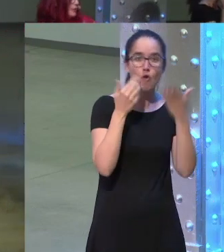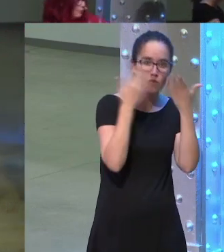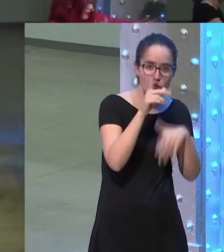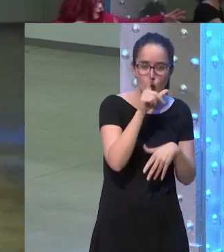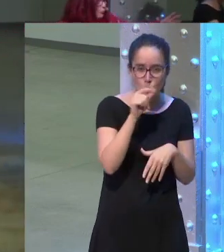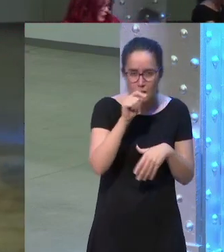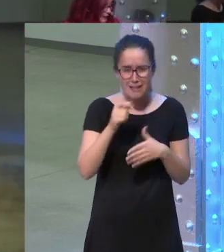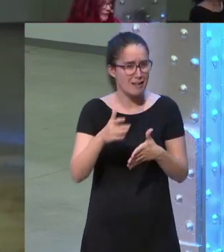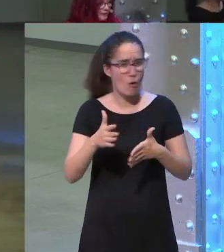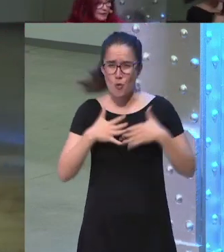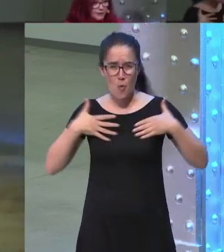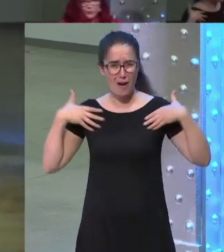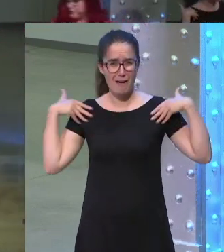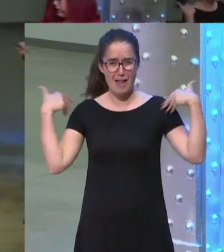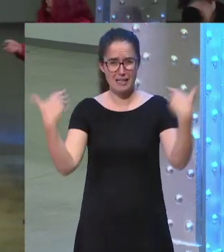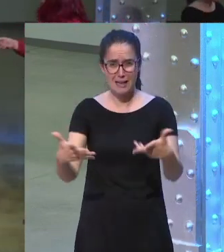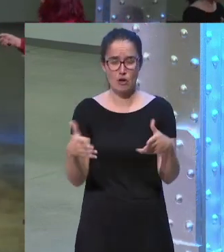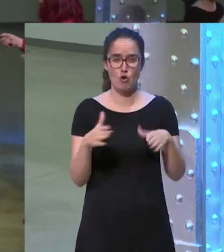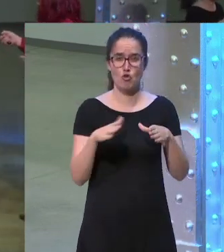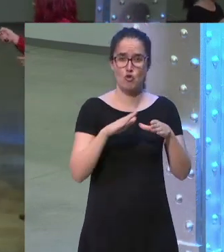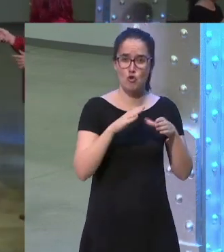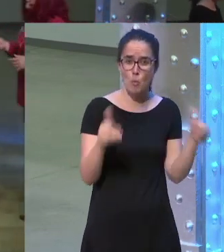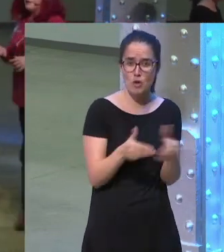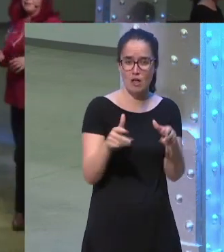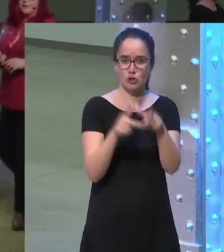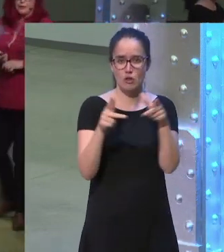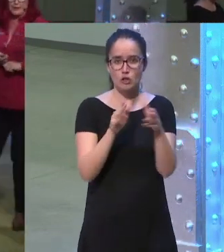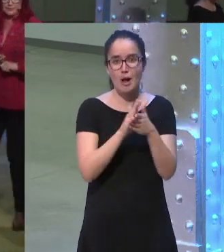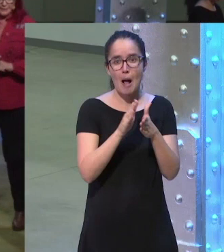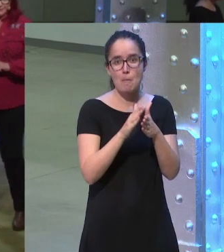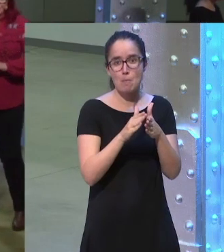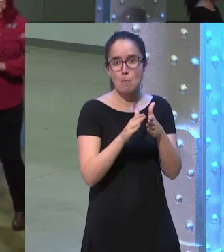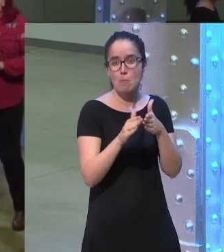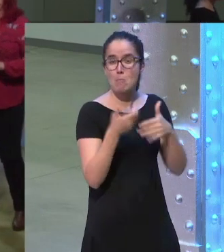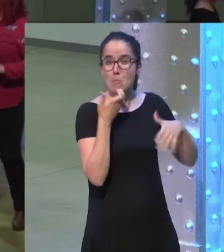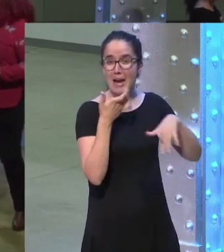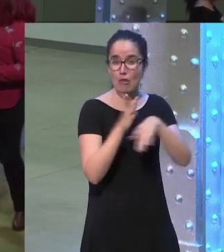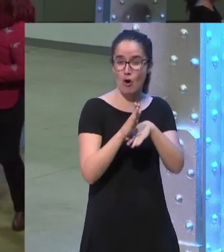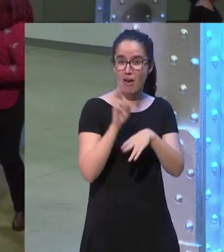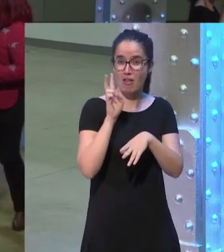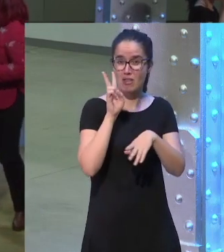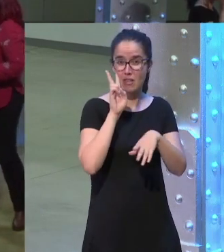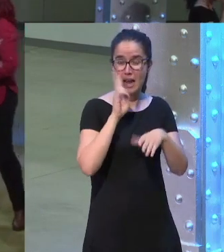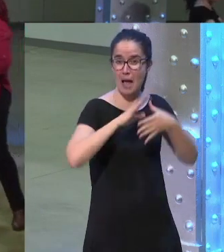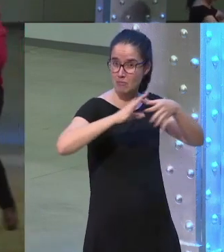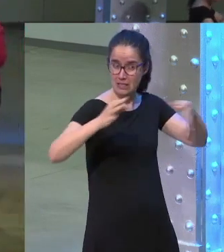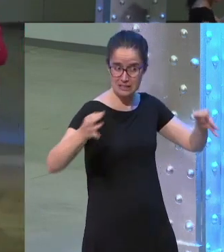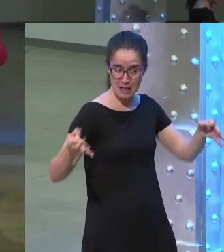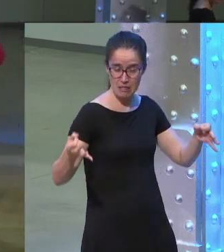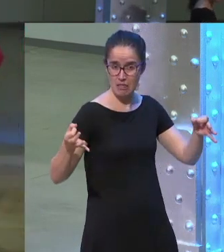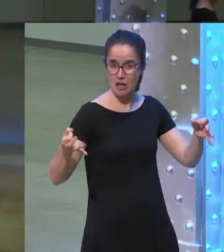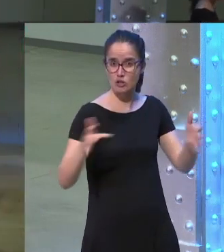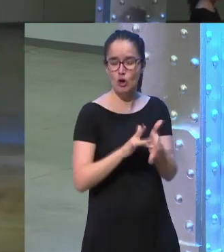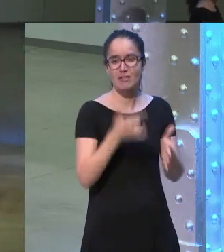o a Twitter, a cualquier comunidad social, se da un efecto que se llama la paradoja de la amistad. La paradoja de la amistad lo que viene a